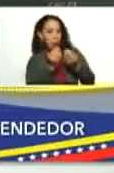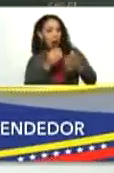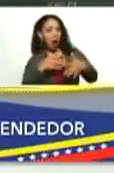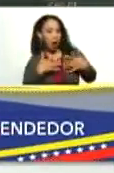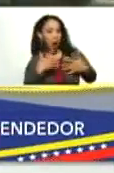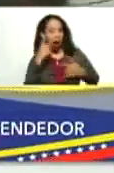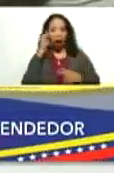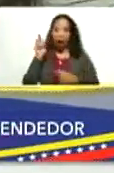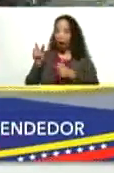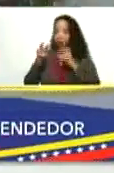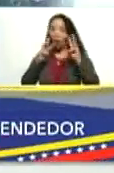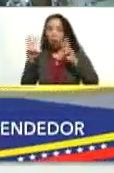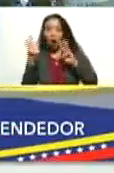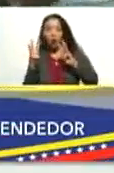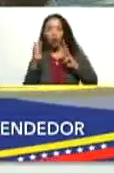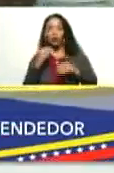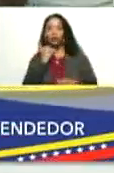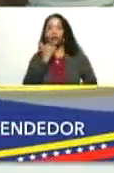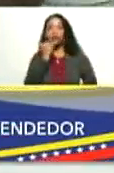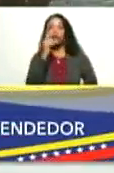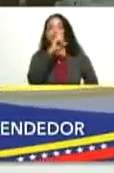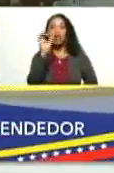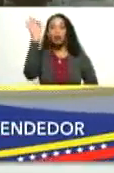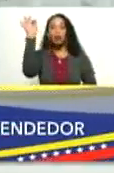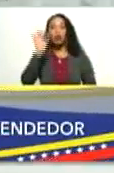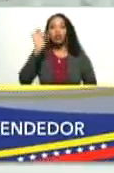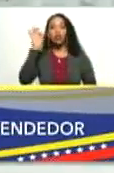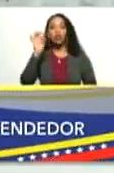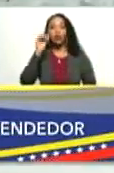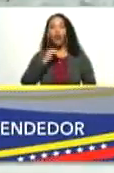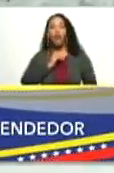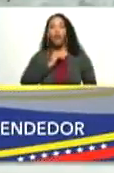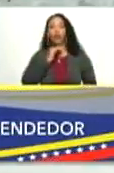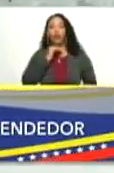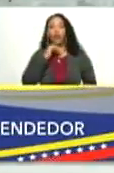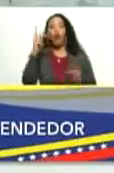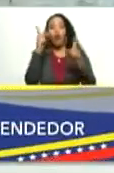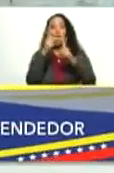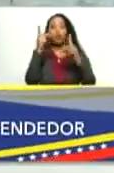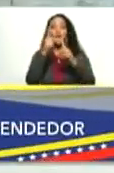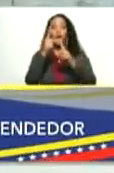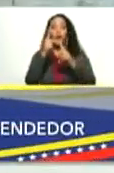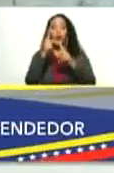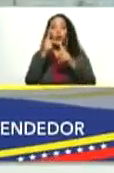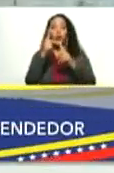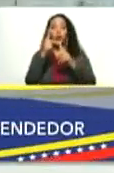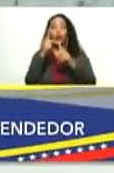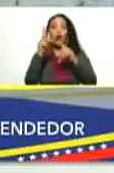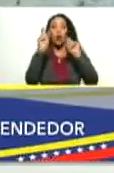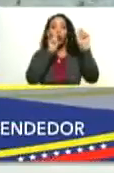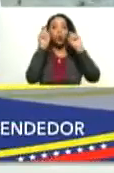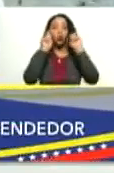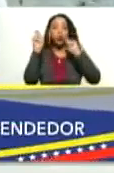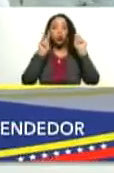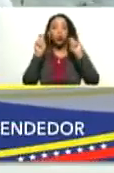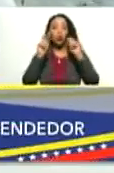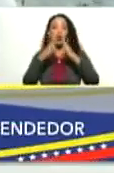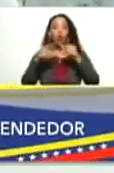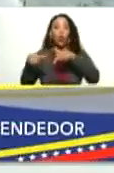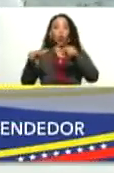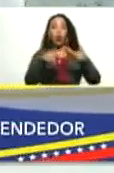casi al 100% la capacidad hotelera en los polos turísticos del país, de punta a punta, casi